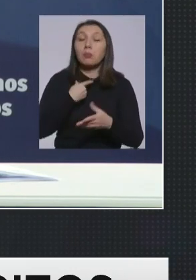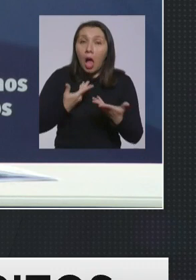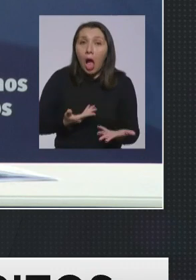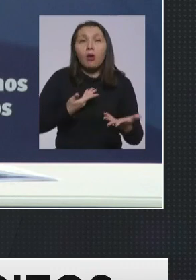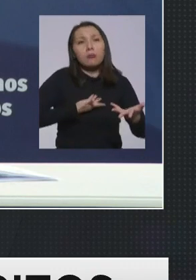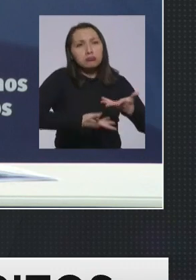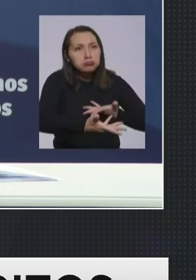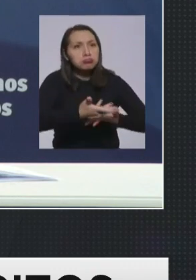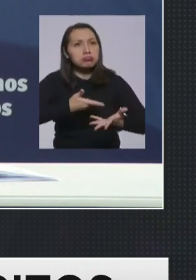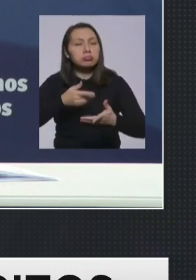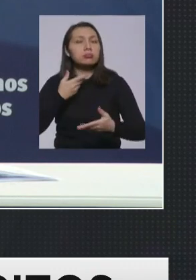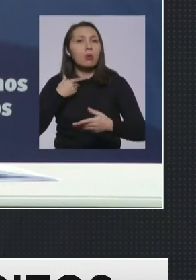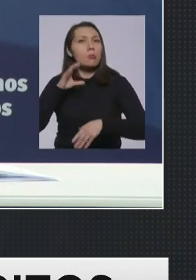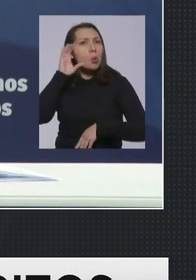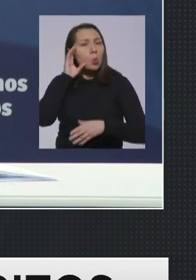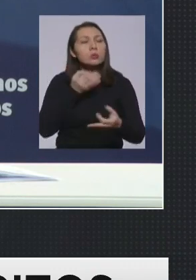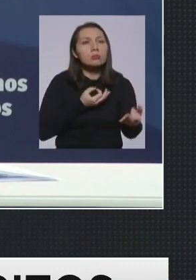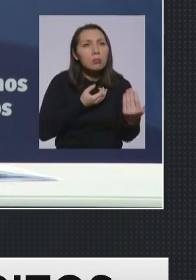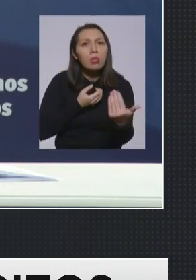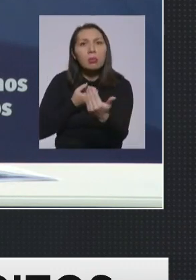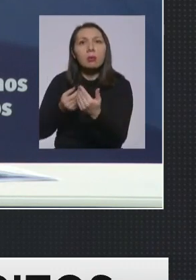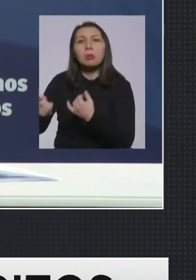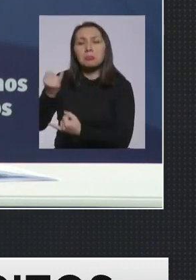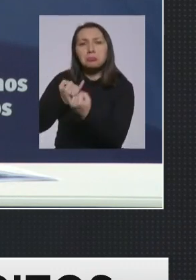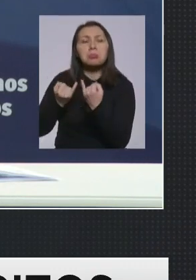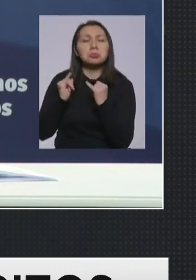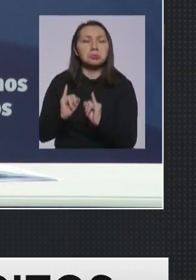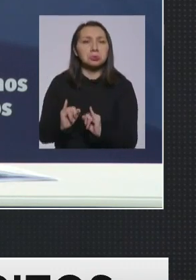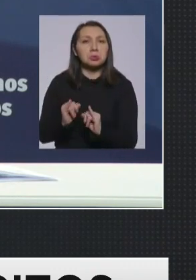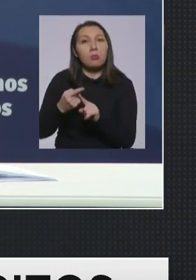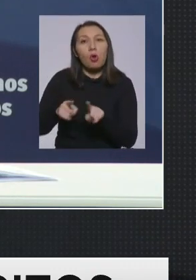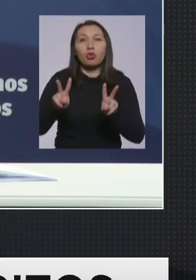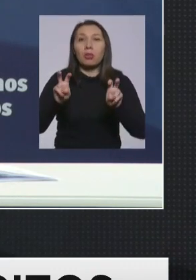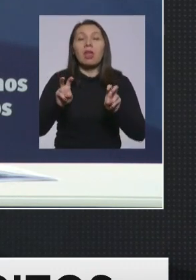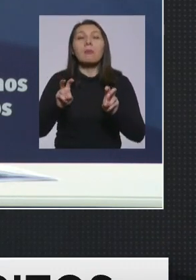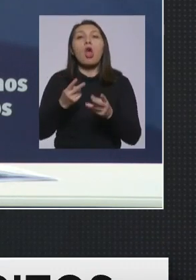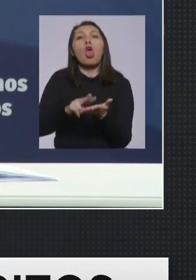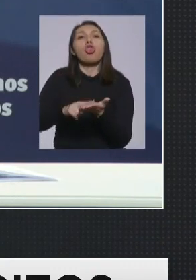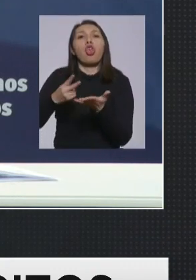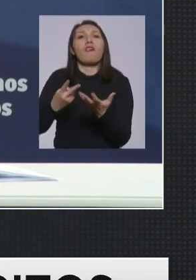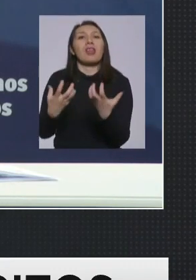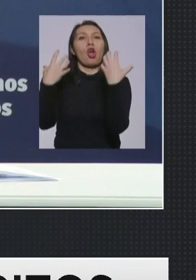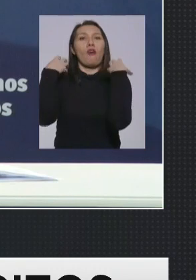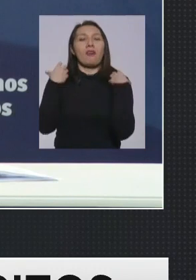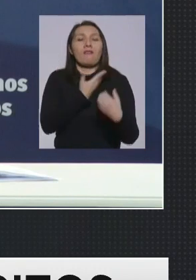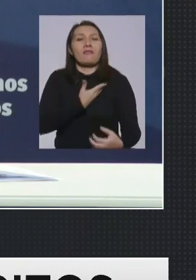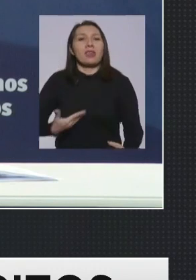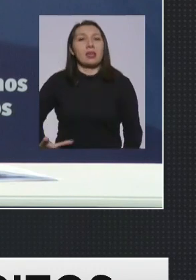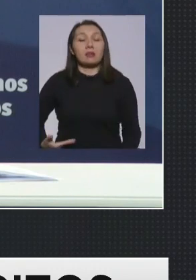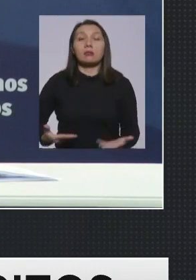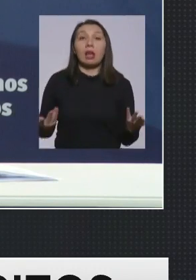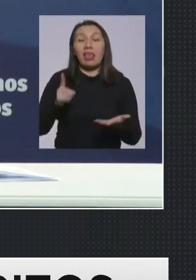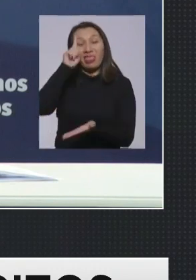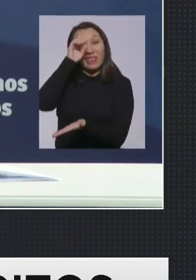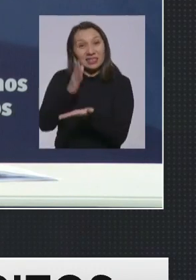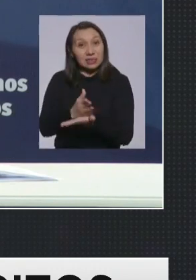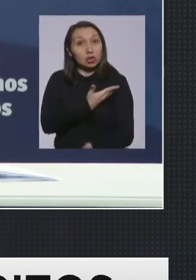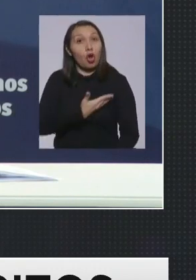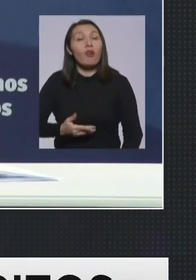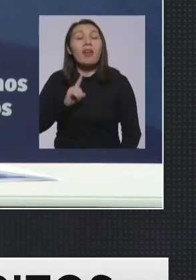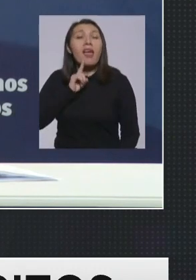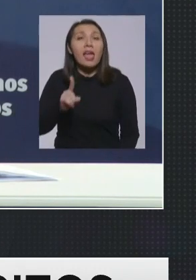estamos escuchando pero otra cosa es cogobernar a eso me refería las decisiones de gobierno